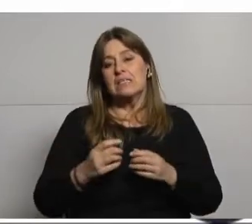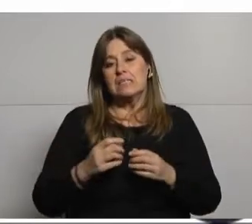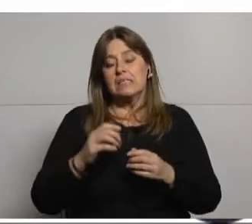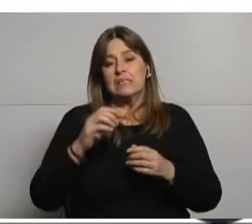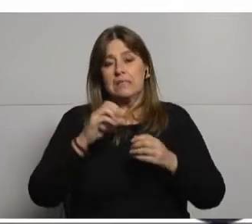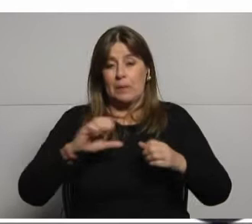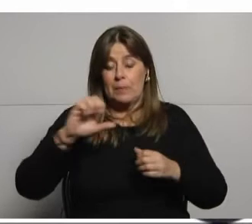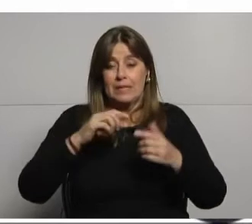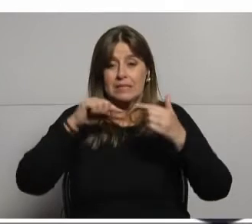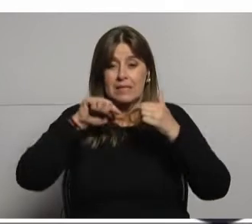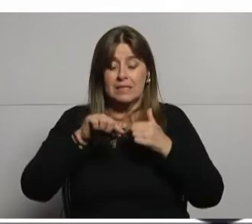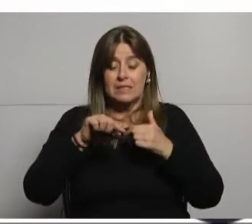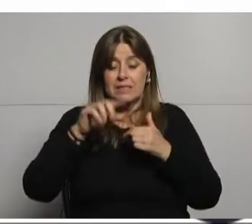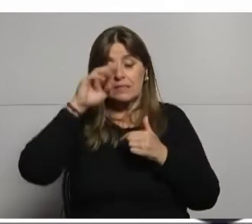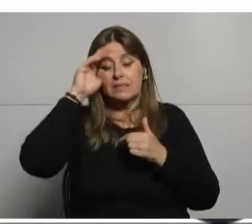cerrar,